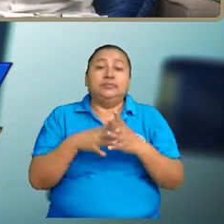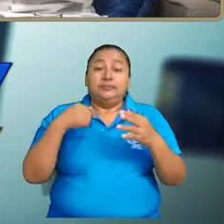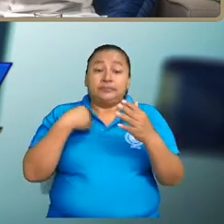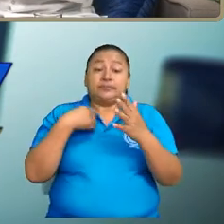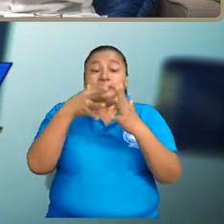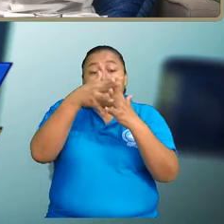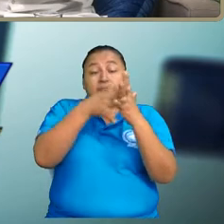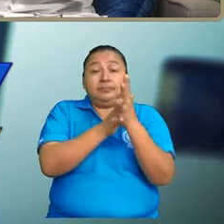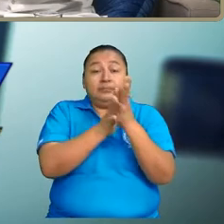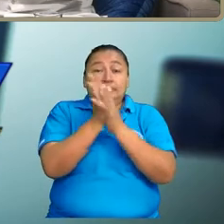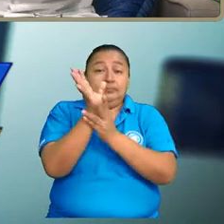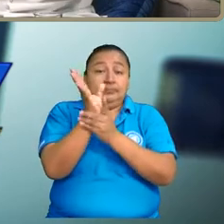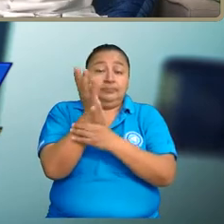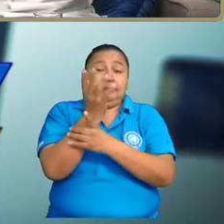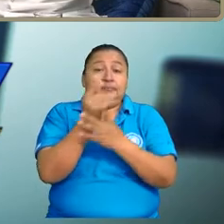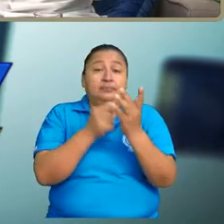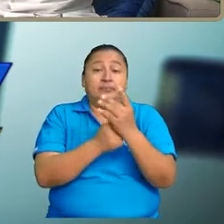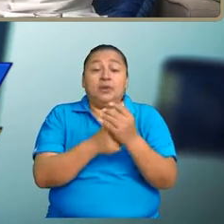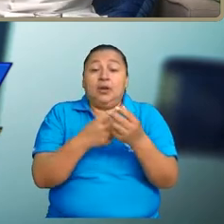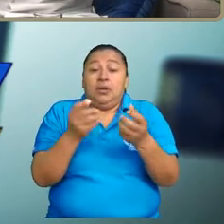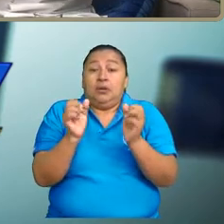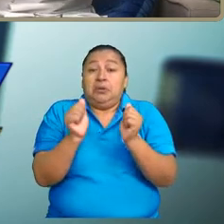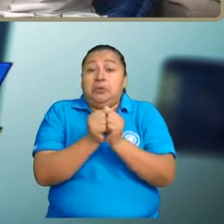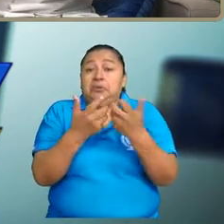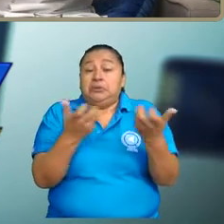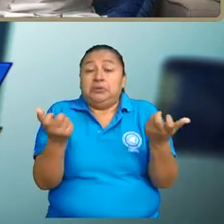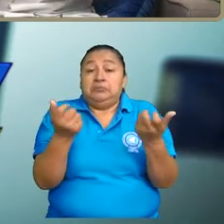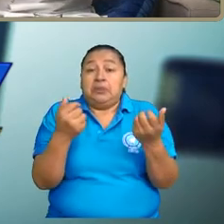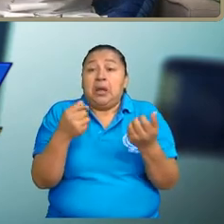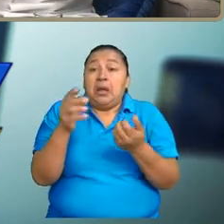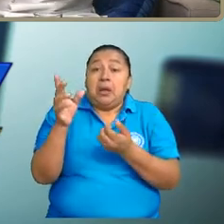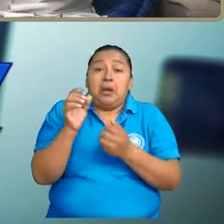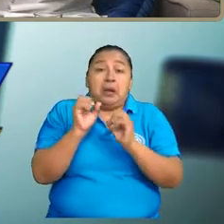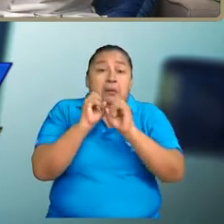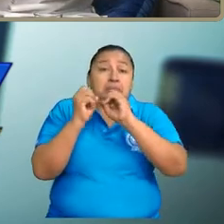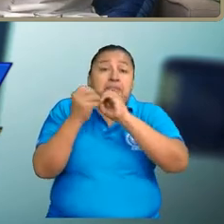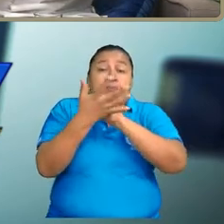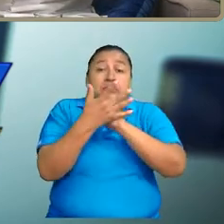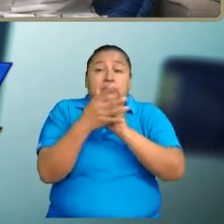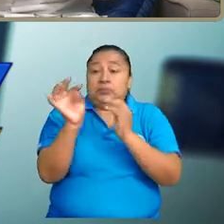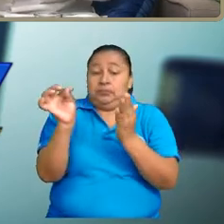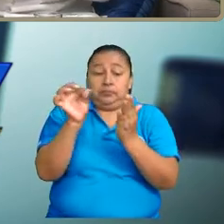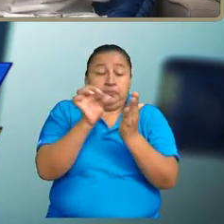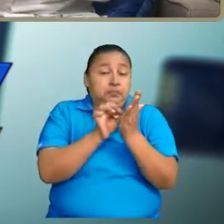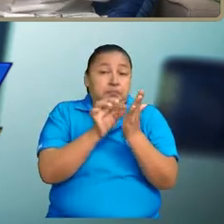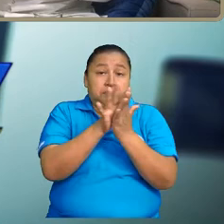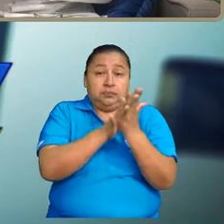pongo un guante, okay, con guante o sin guante, el virus, ¿verdad?, no va a penetrar